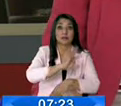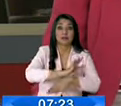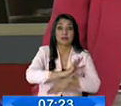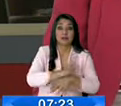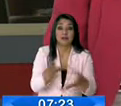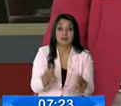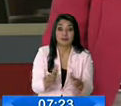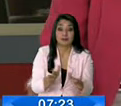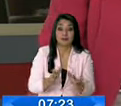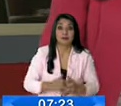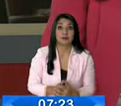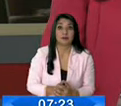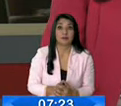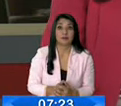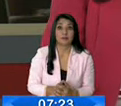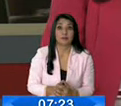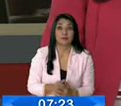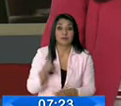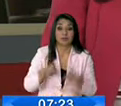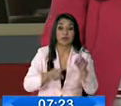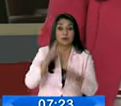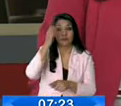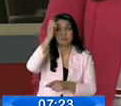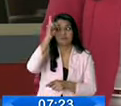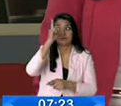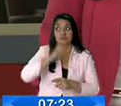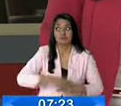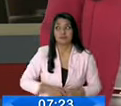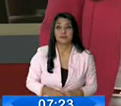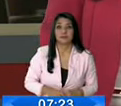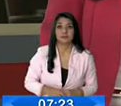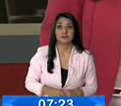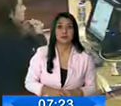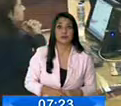en la Asamblea Nacional, hubo reacciones.